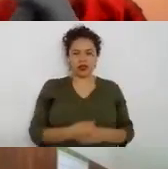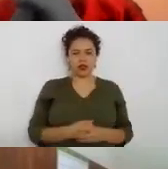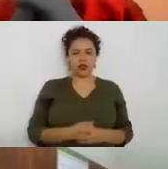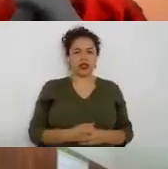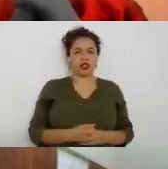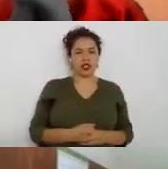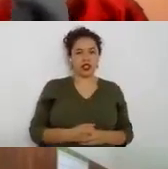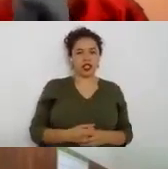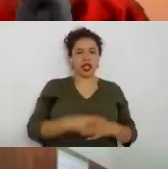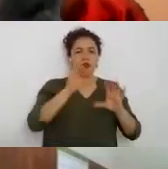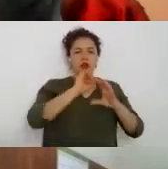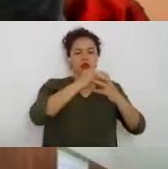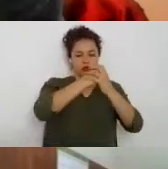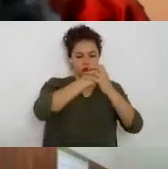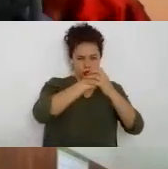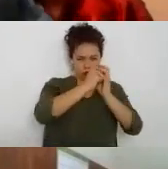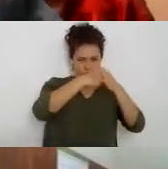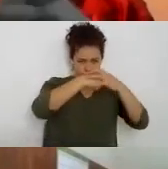Luxaciones. Exactamente.